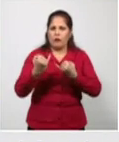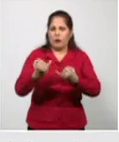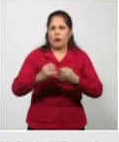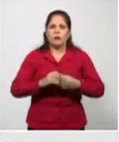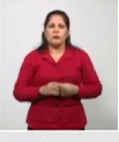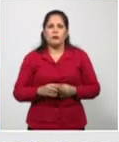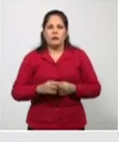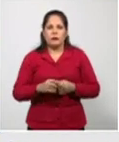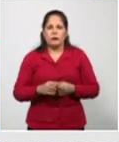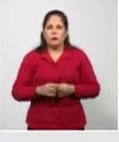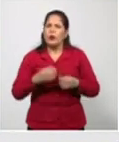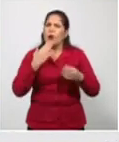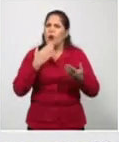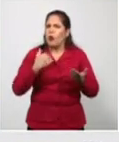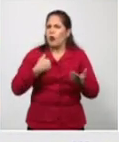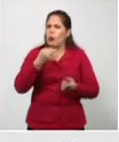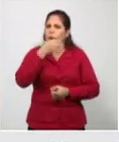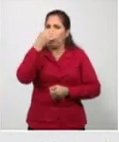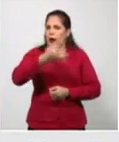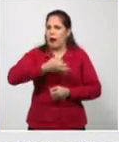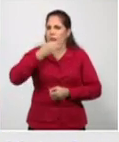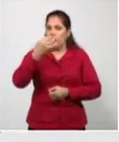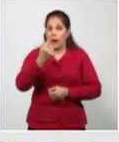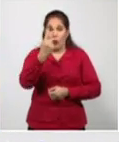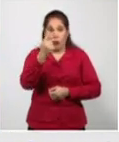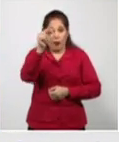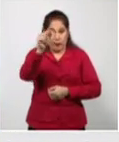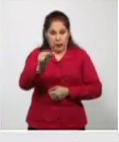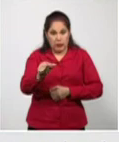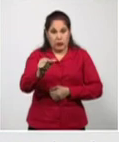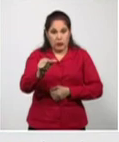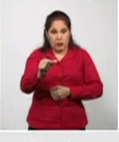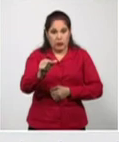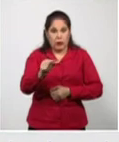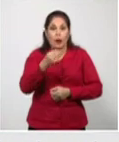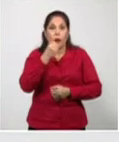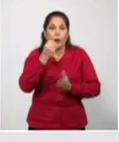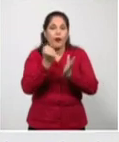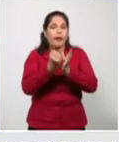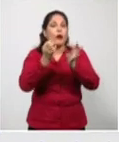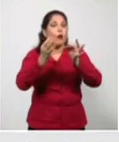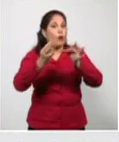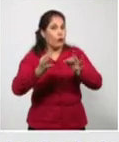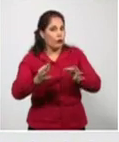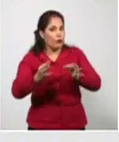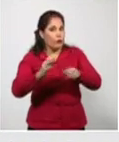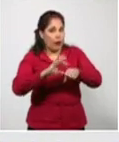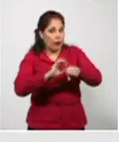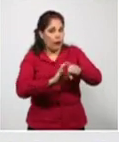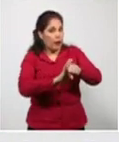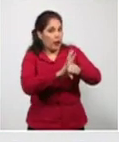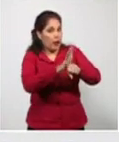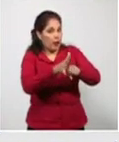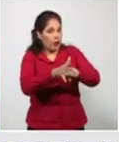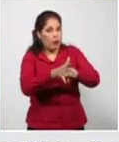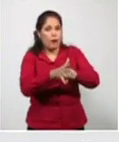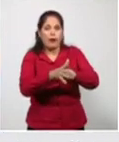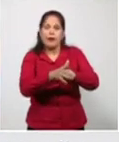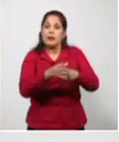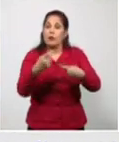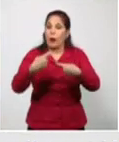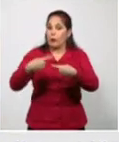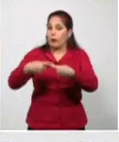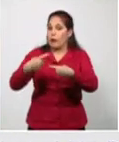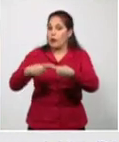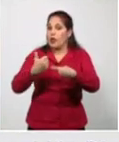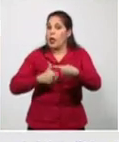se explica, doctor, que una persona sea un caso confirmado de COVID-19 y su cónyuge e